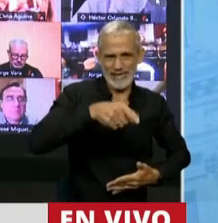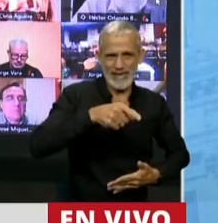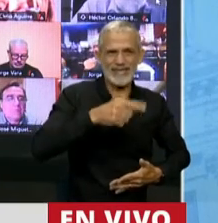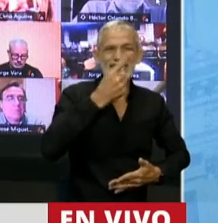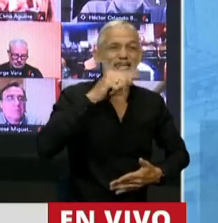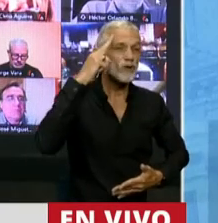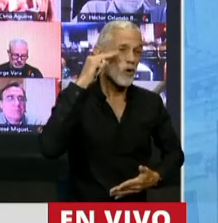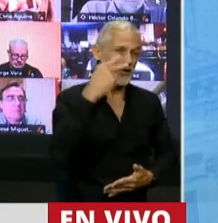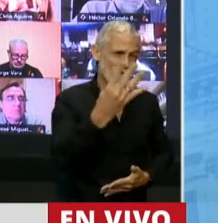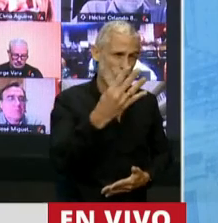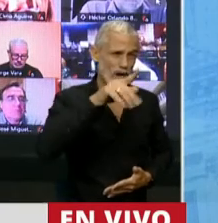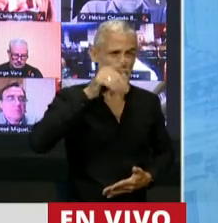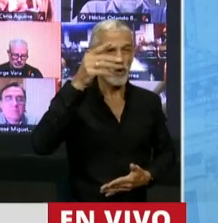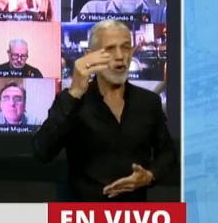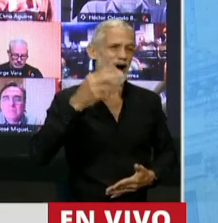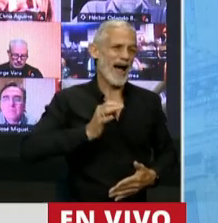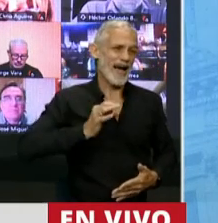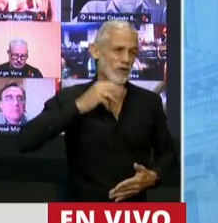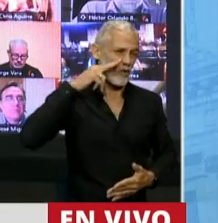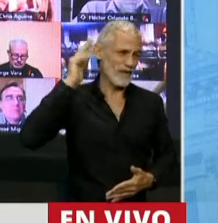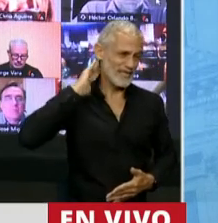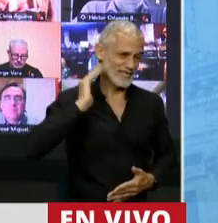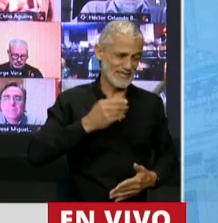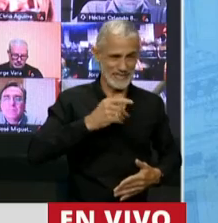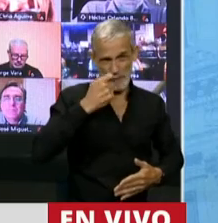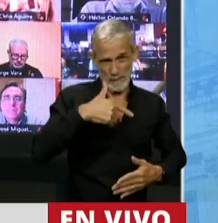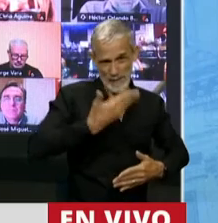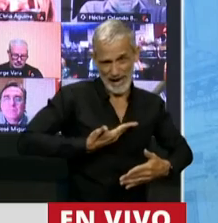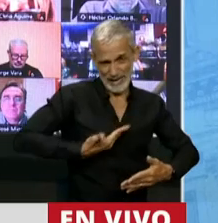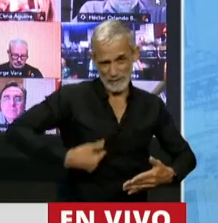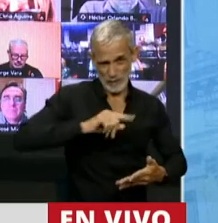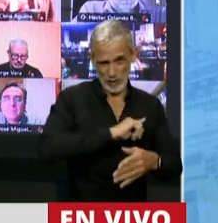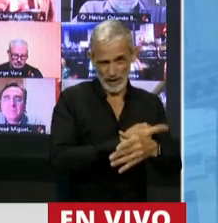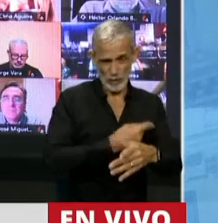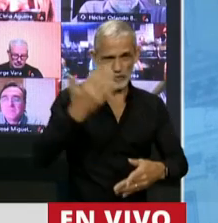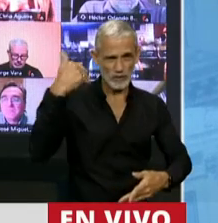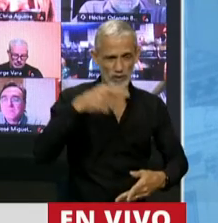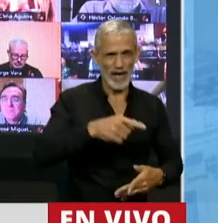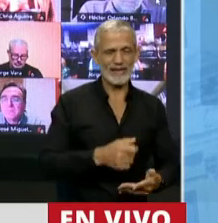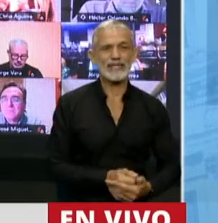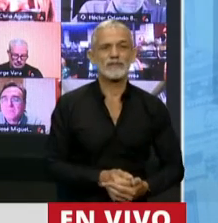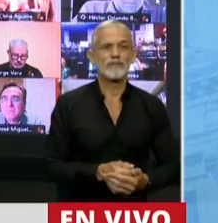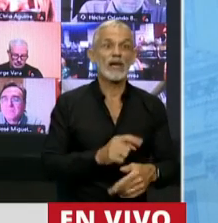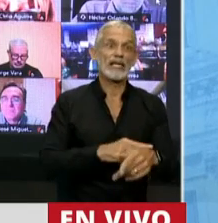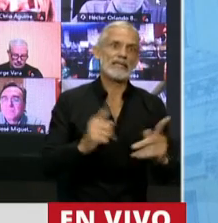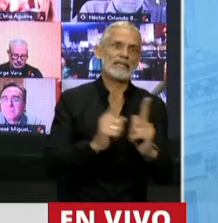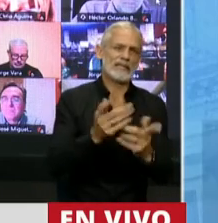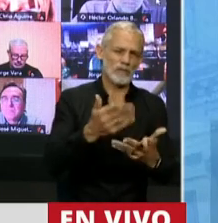decreto 194/16 del Poder Ejecutivo Nacional, sino que se refería a alguna